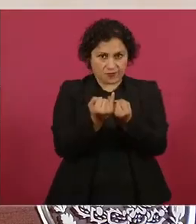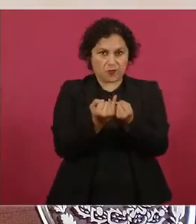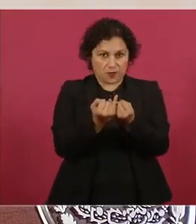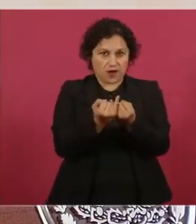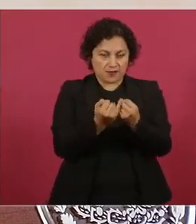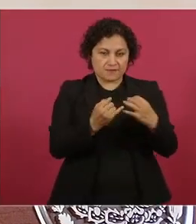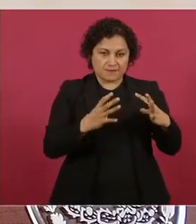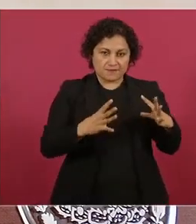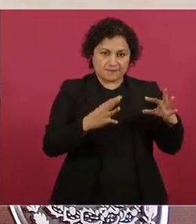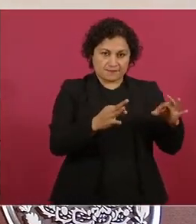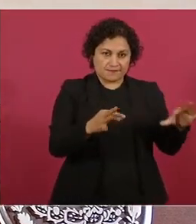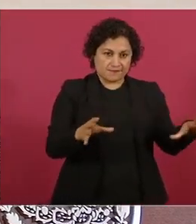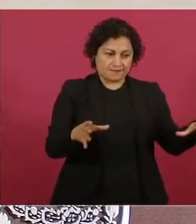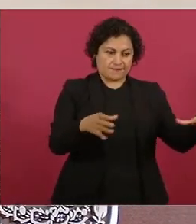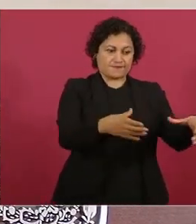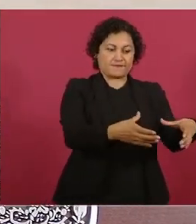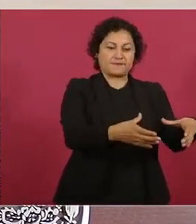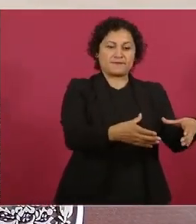también